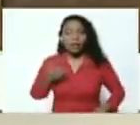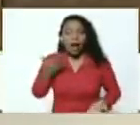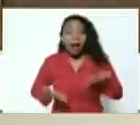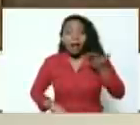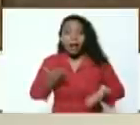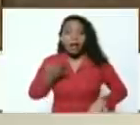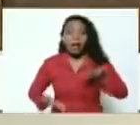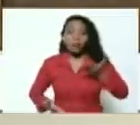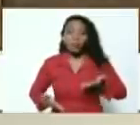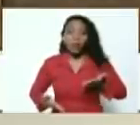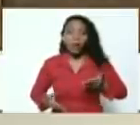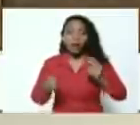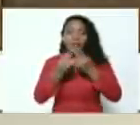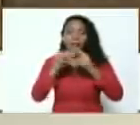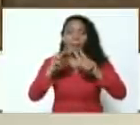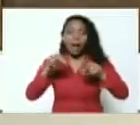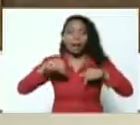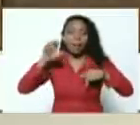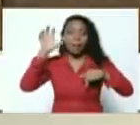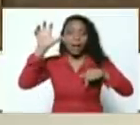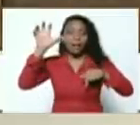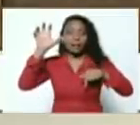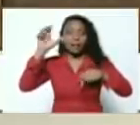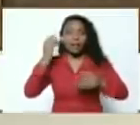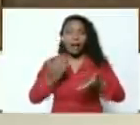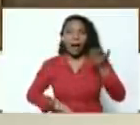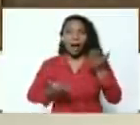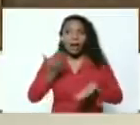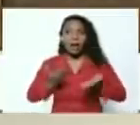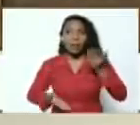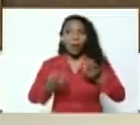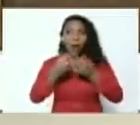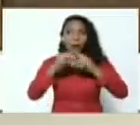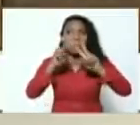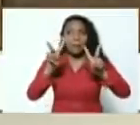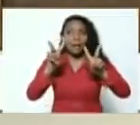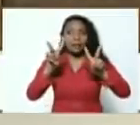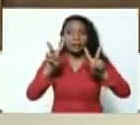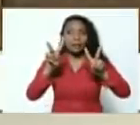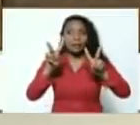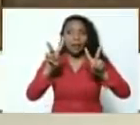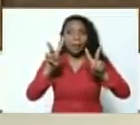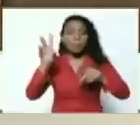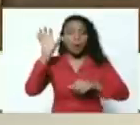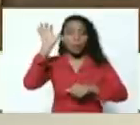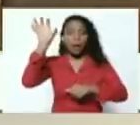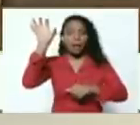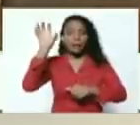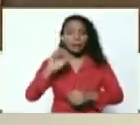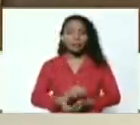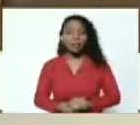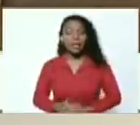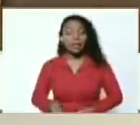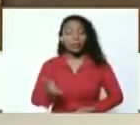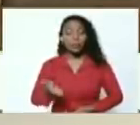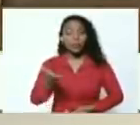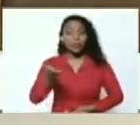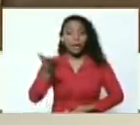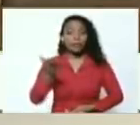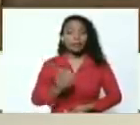y de paz para el país. De estabilidad y paz para el país. Muy importante,